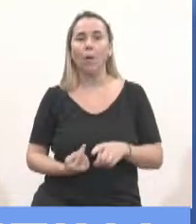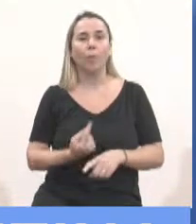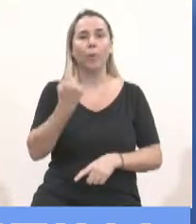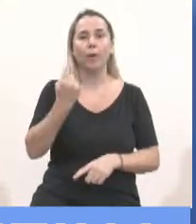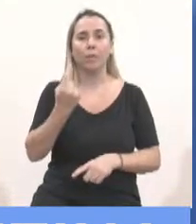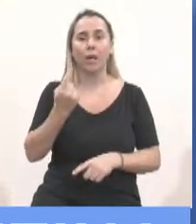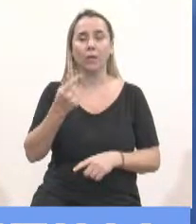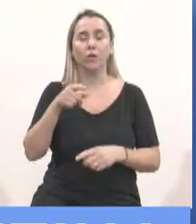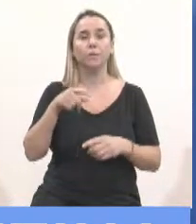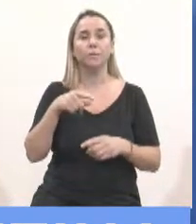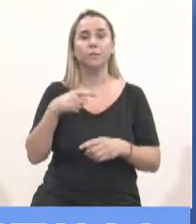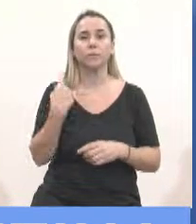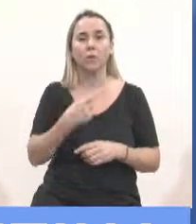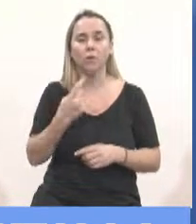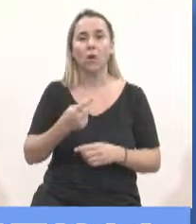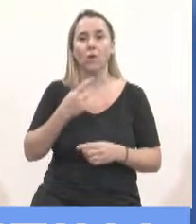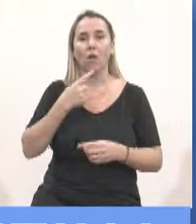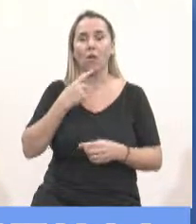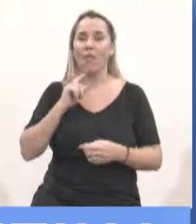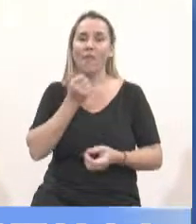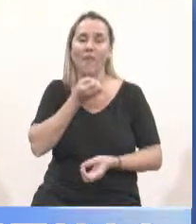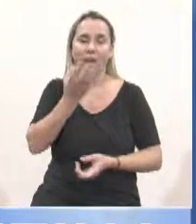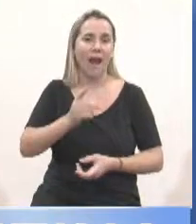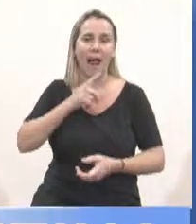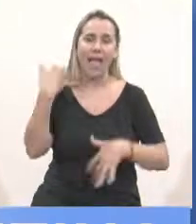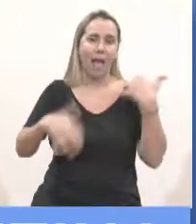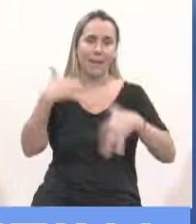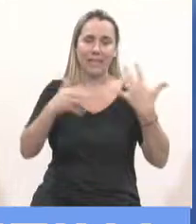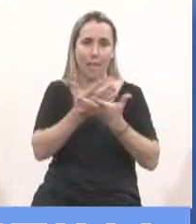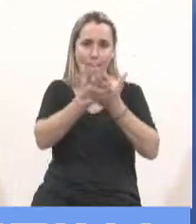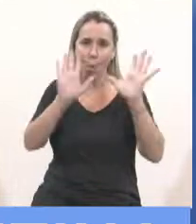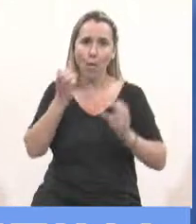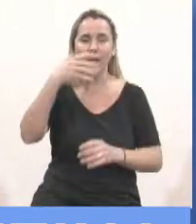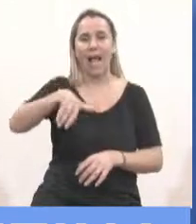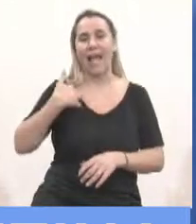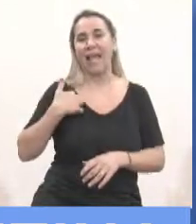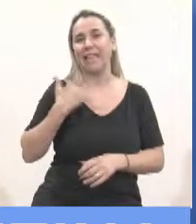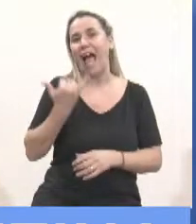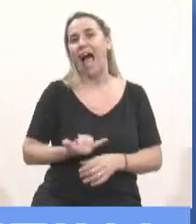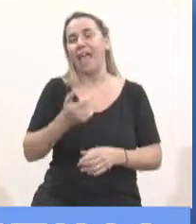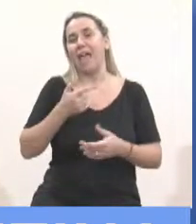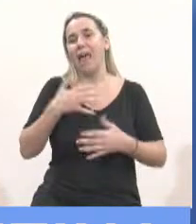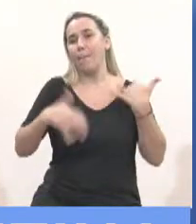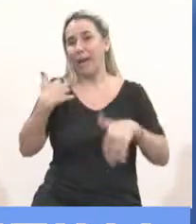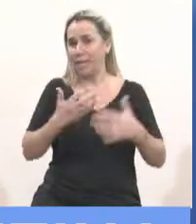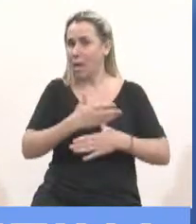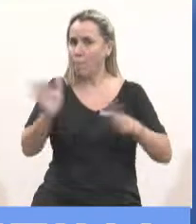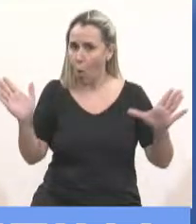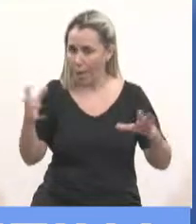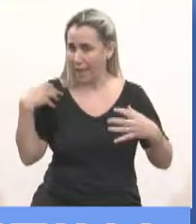a la asunción del presidente es declarar la emergencia pública porque la Argentina estaba en una verdadera emergencia pública. En todo sentido,